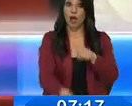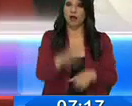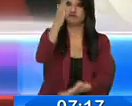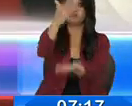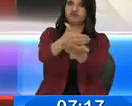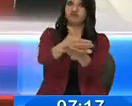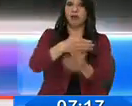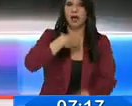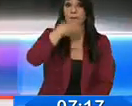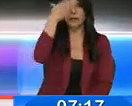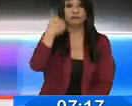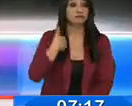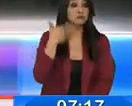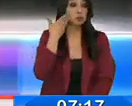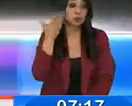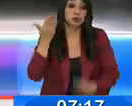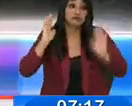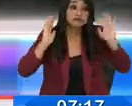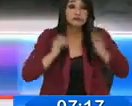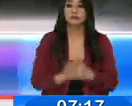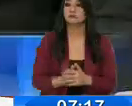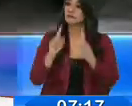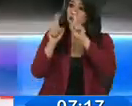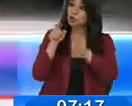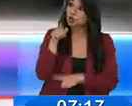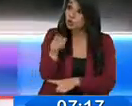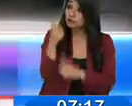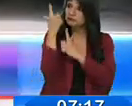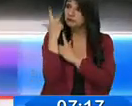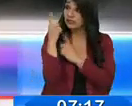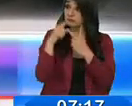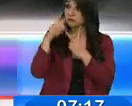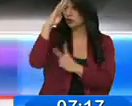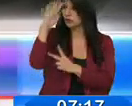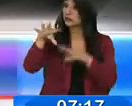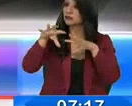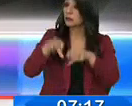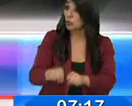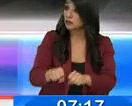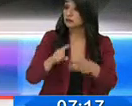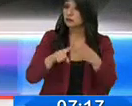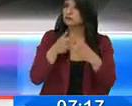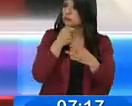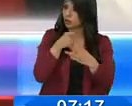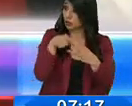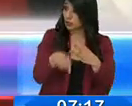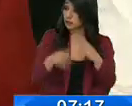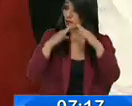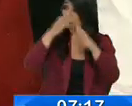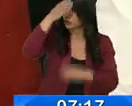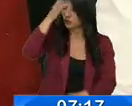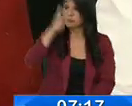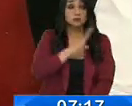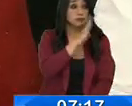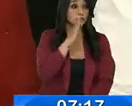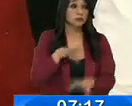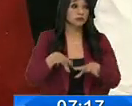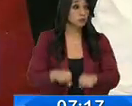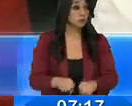Desconozco. Usted secuestró militares, policías y periodistas. Nunca hubo secuestros.